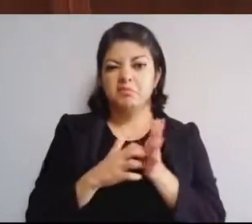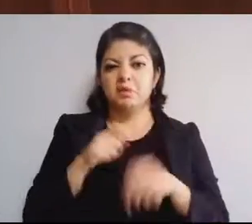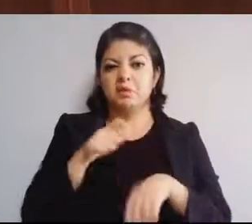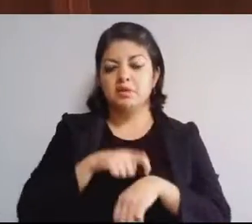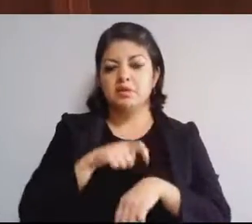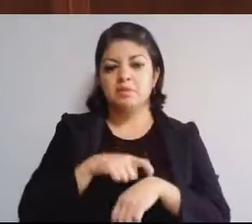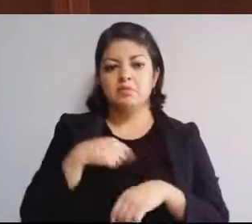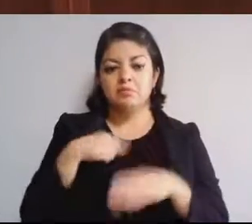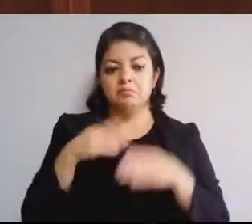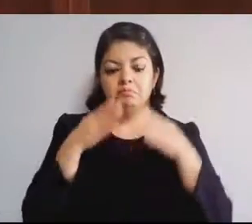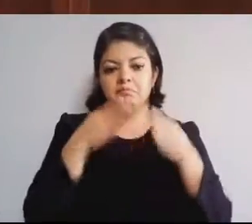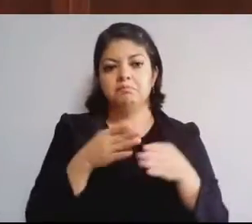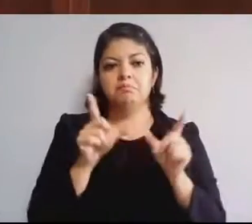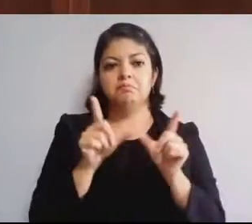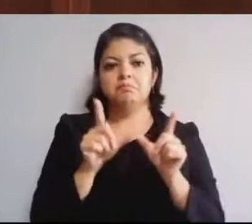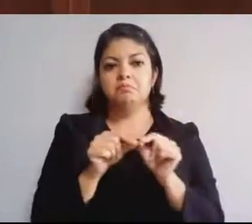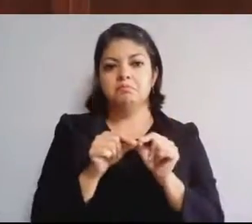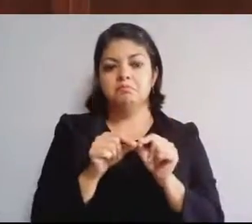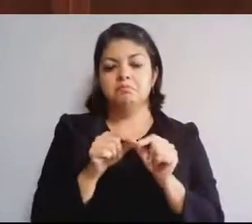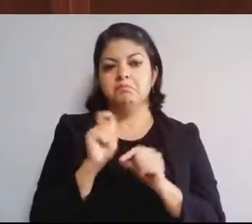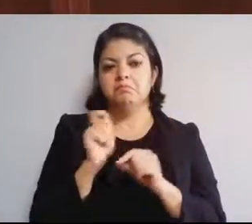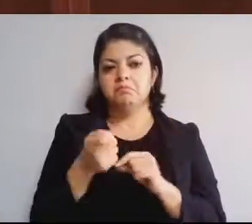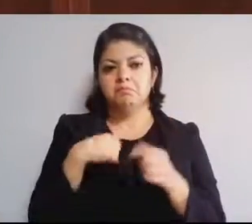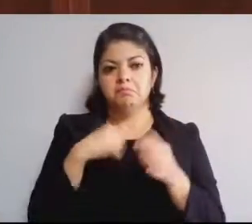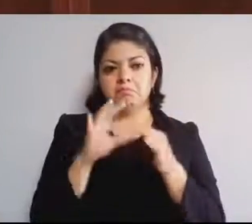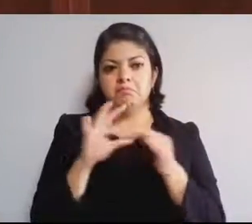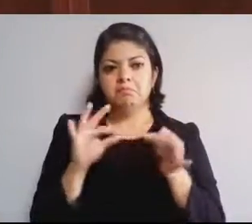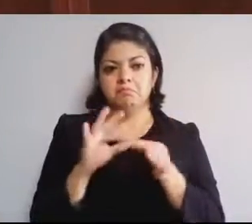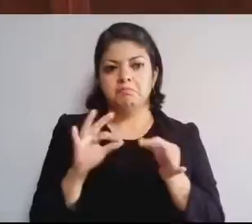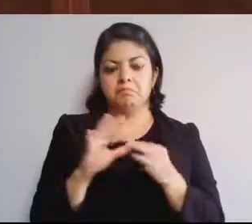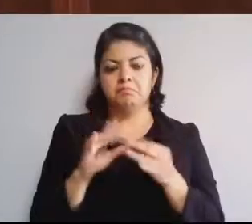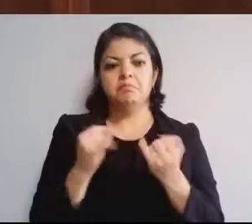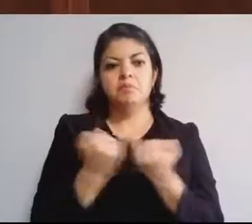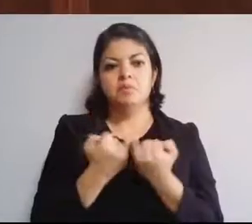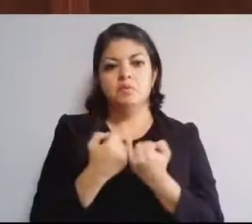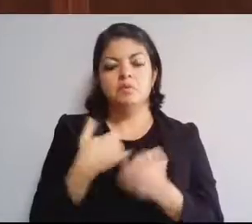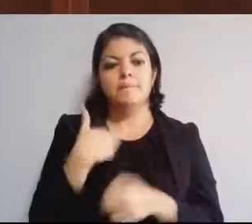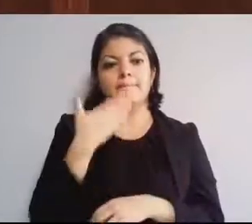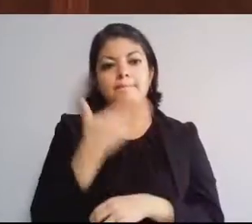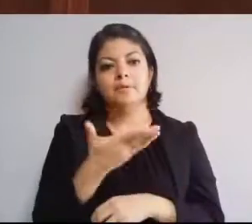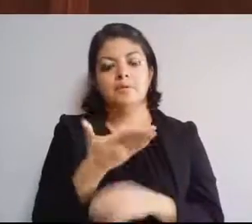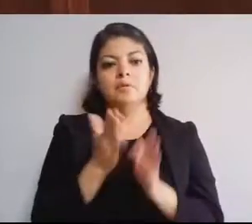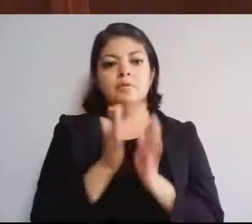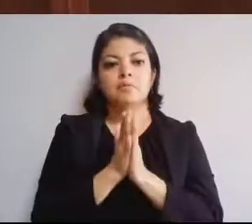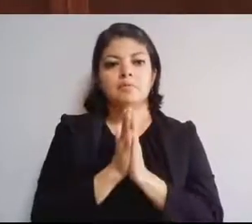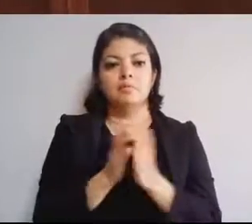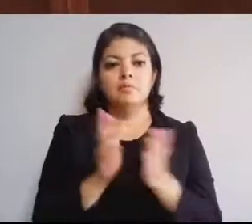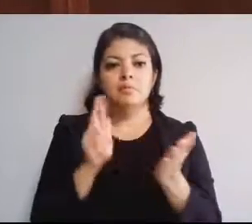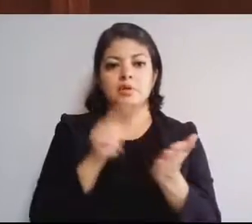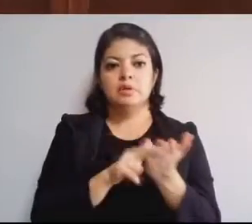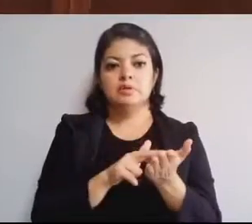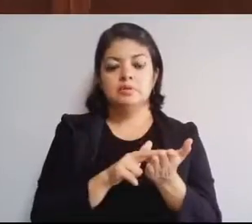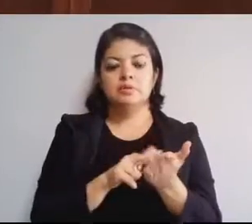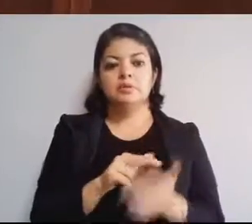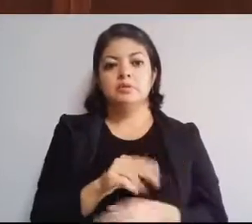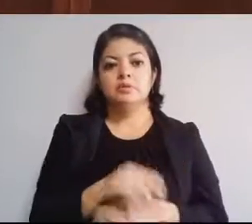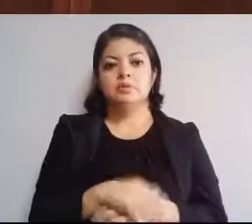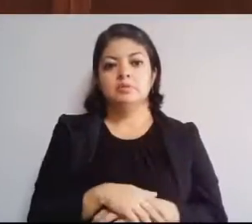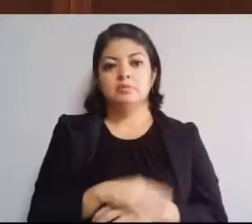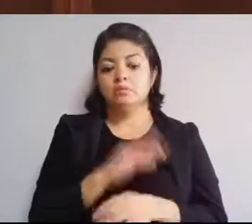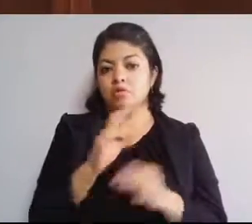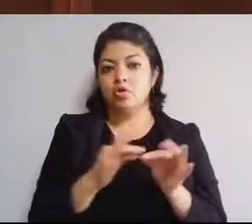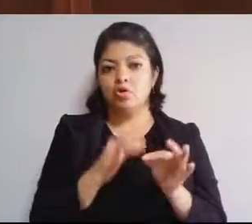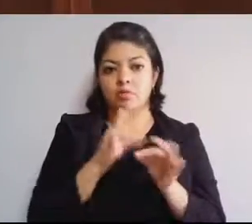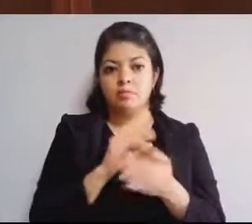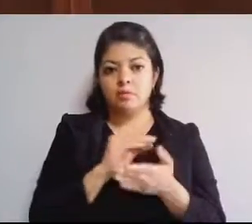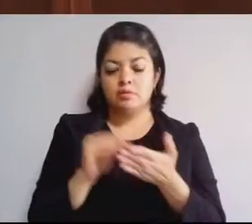a hacer una breve redacción y solicito se registre completamente en el diario